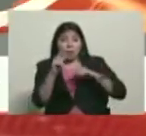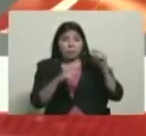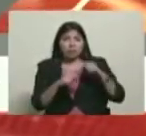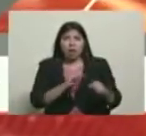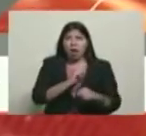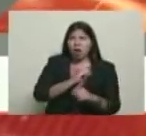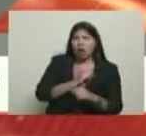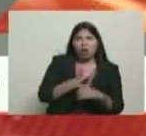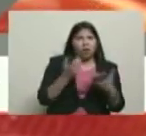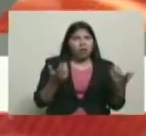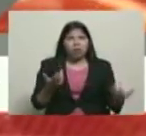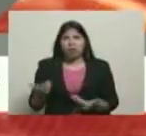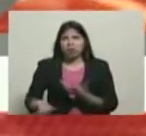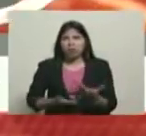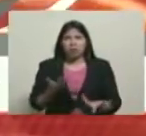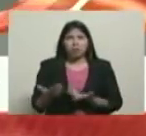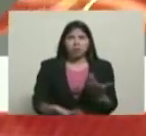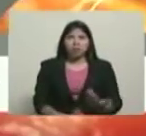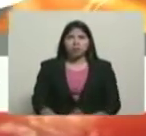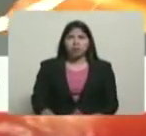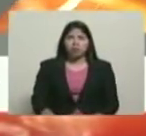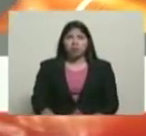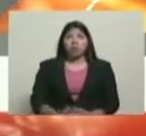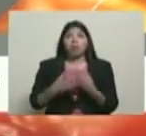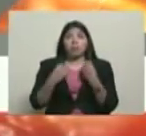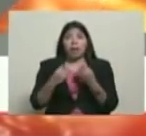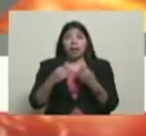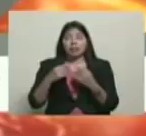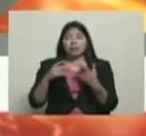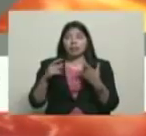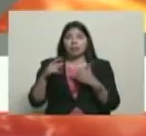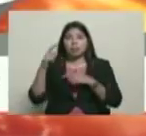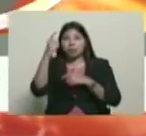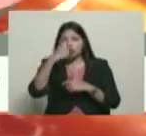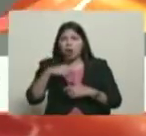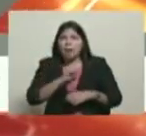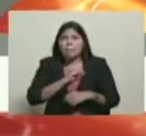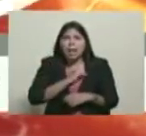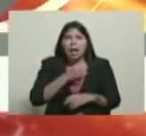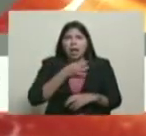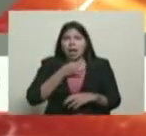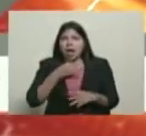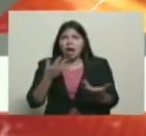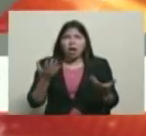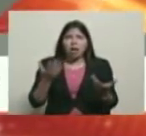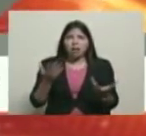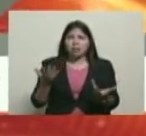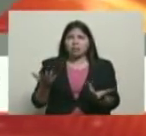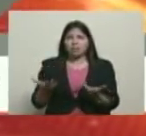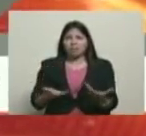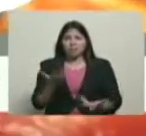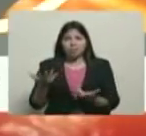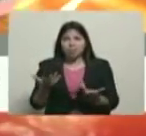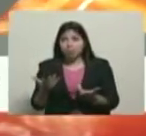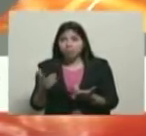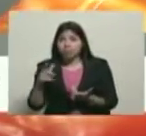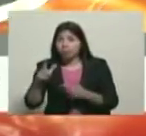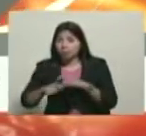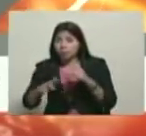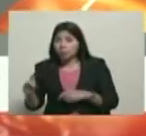de laboratorios de guerra psicológica dominados desde el extranjero,